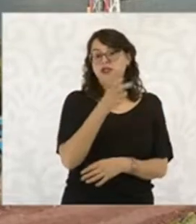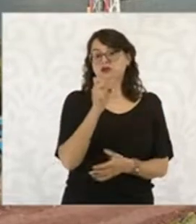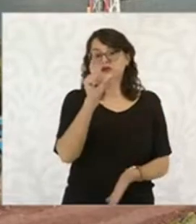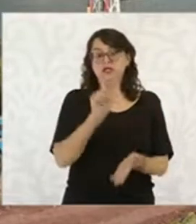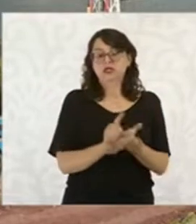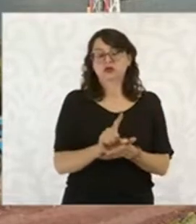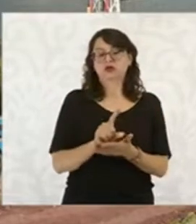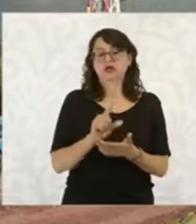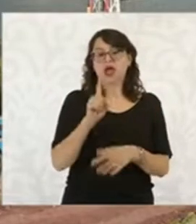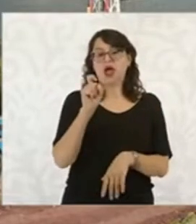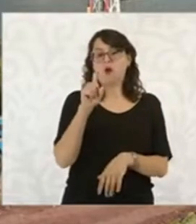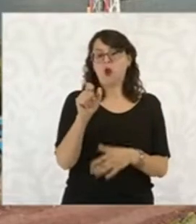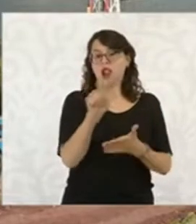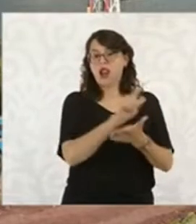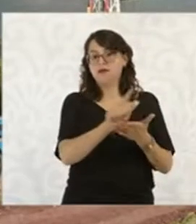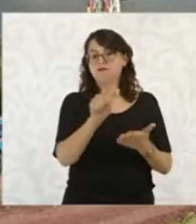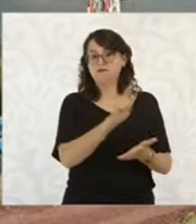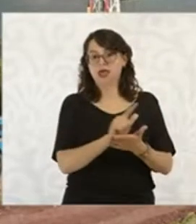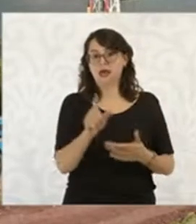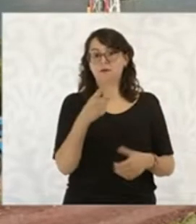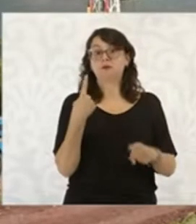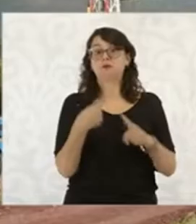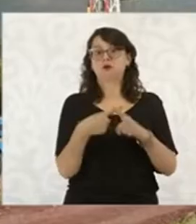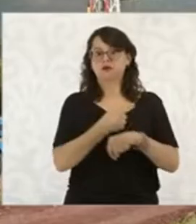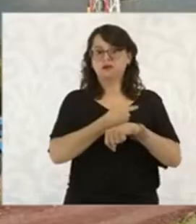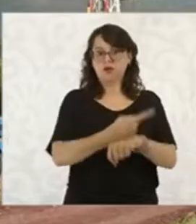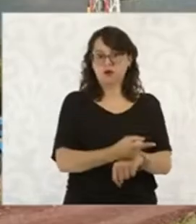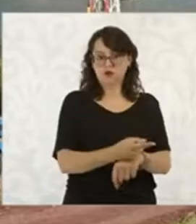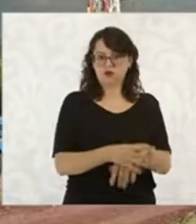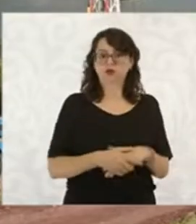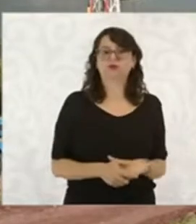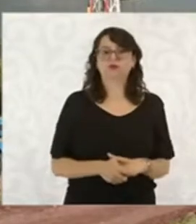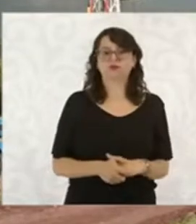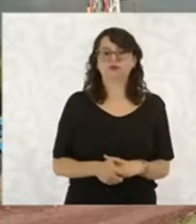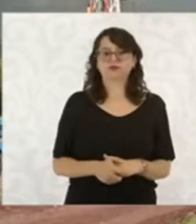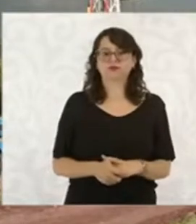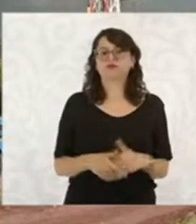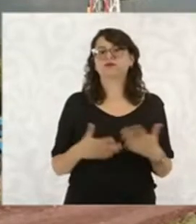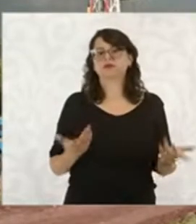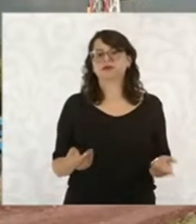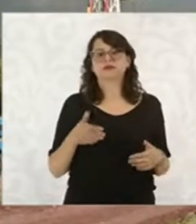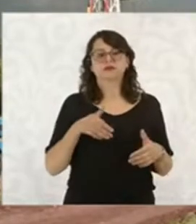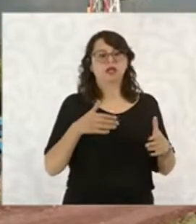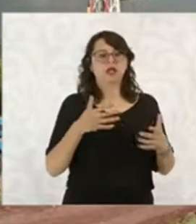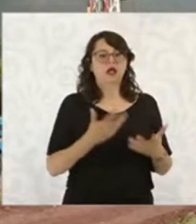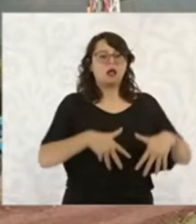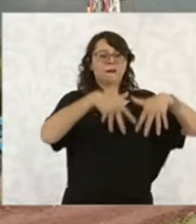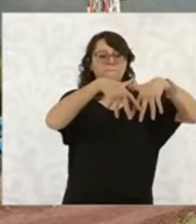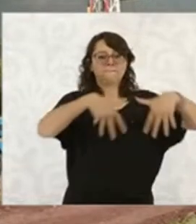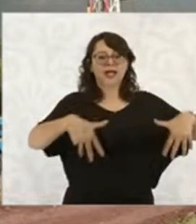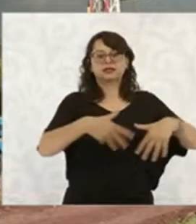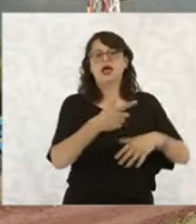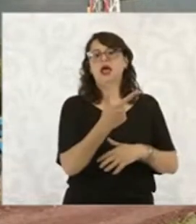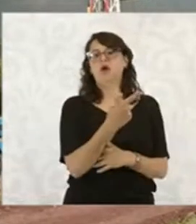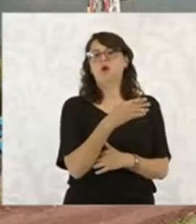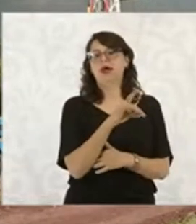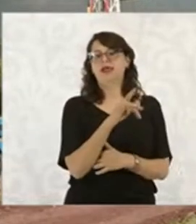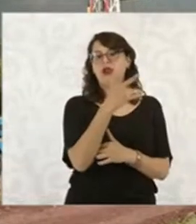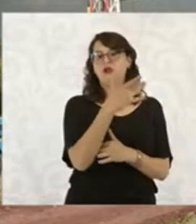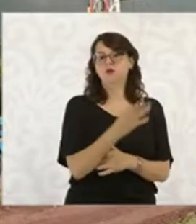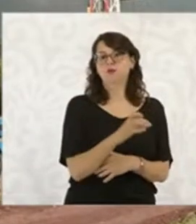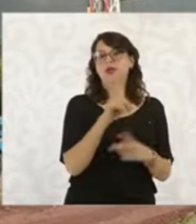potable. Contempla proyectos generales como en la presa Guadalupe, la laguna de Zumpango y la rehabilitación de pozos.